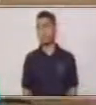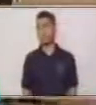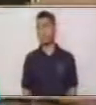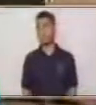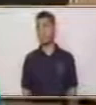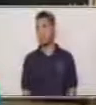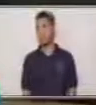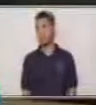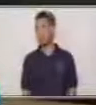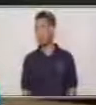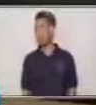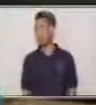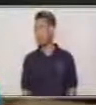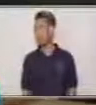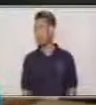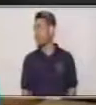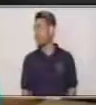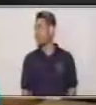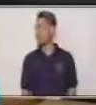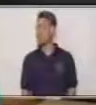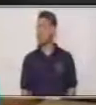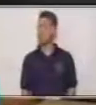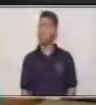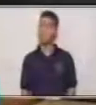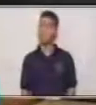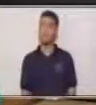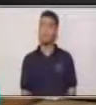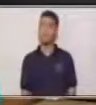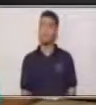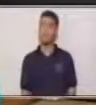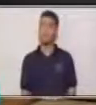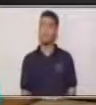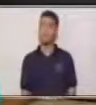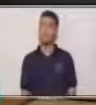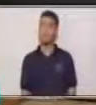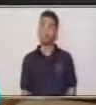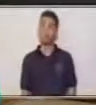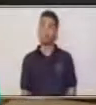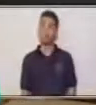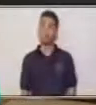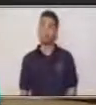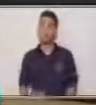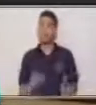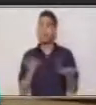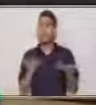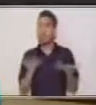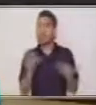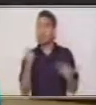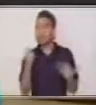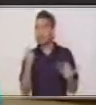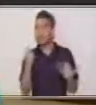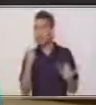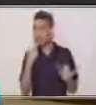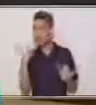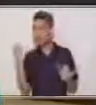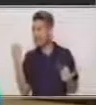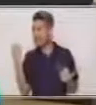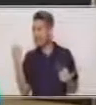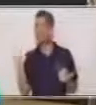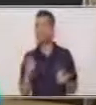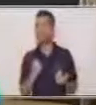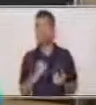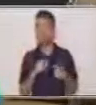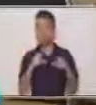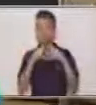ejercitándolo en casa. Ahora vamos entonces con el triángulo. ¿Cuál nos falta? Nos falta el triángulo